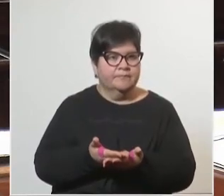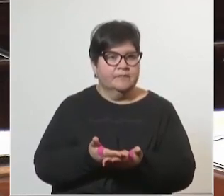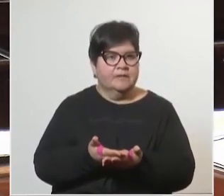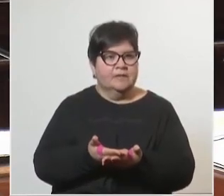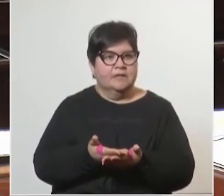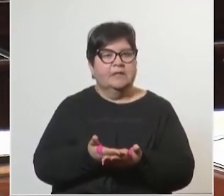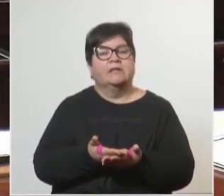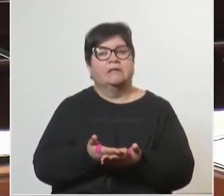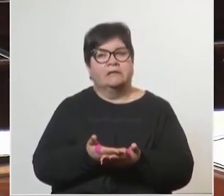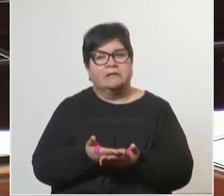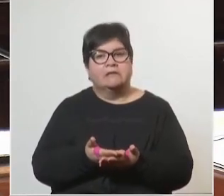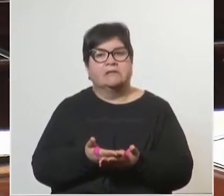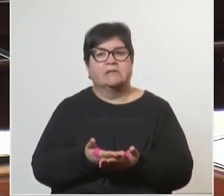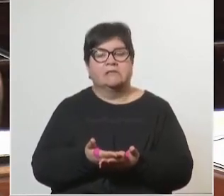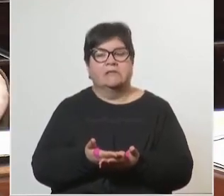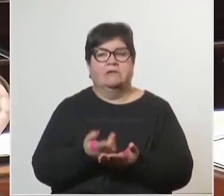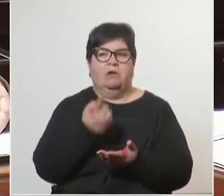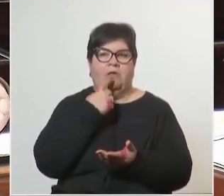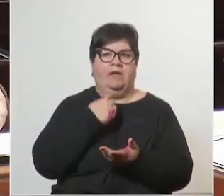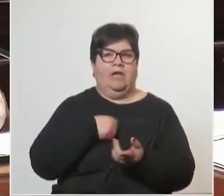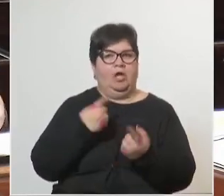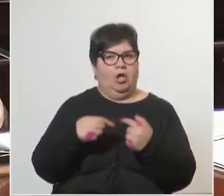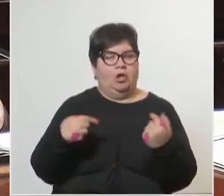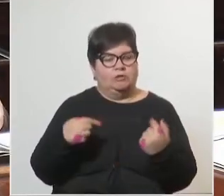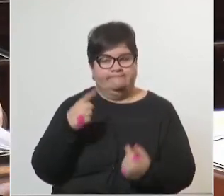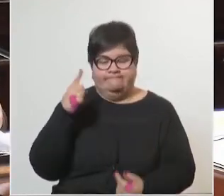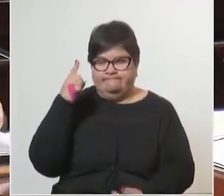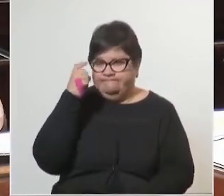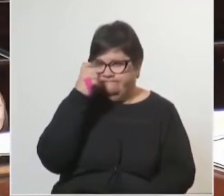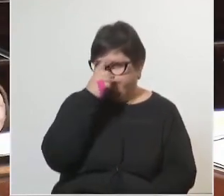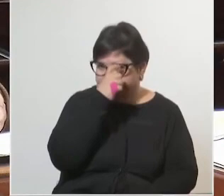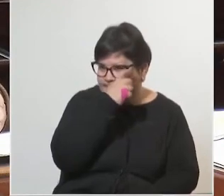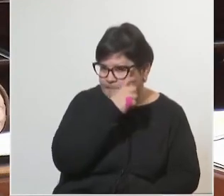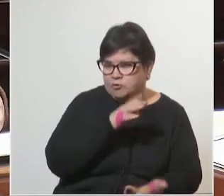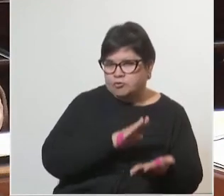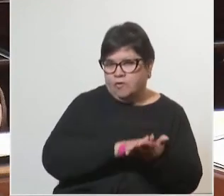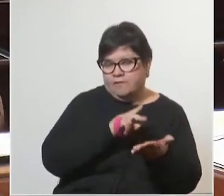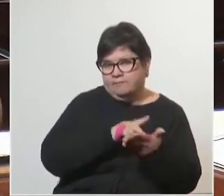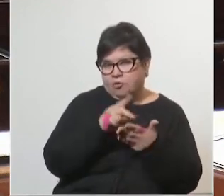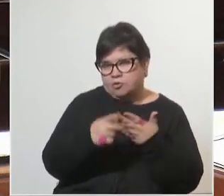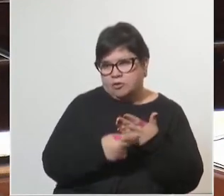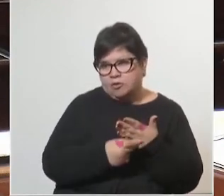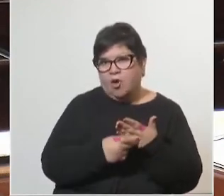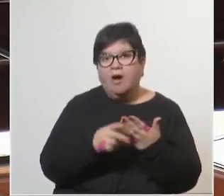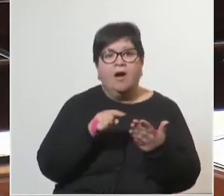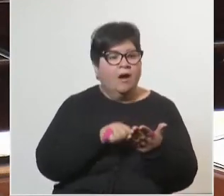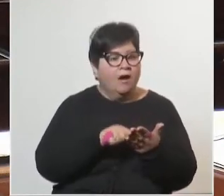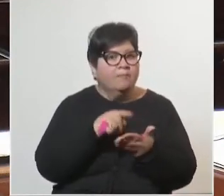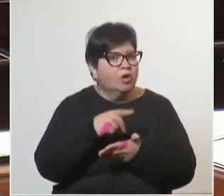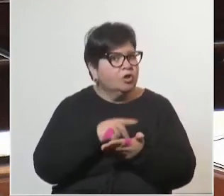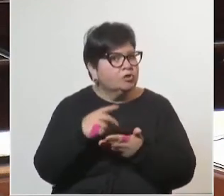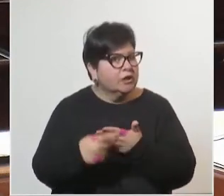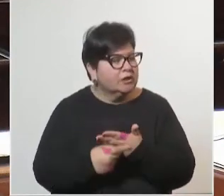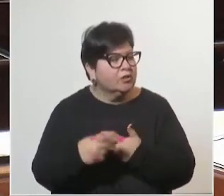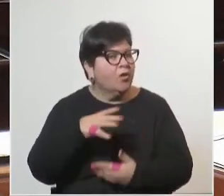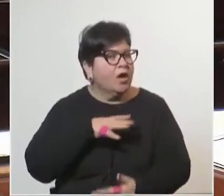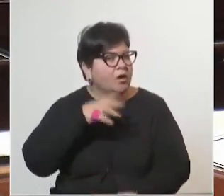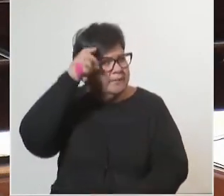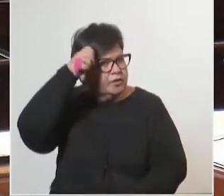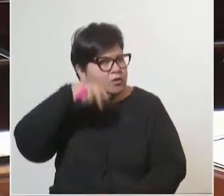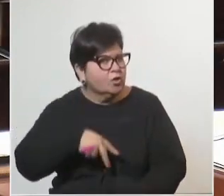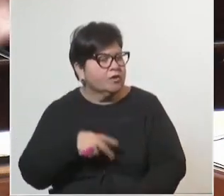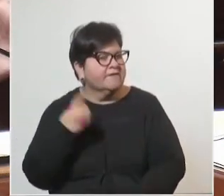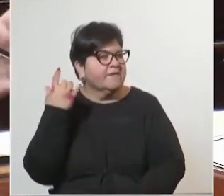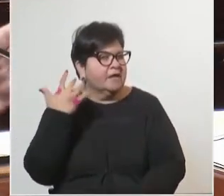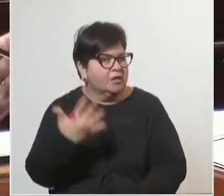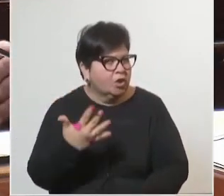calificado duramente, contó con opiniones muy prestigiosas de personas que